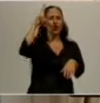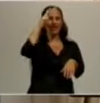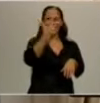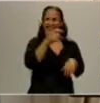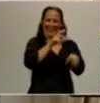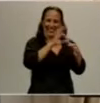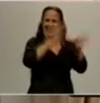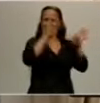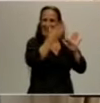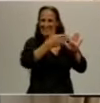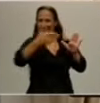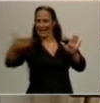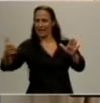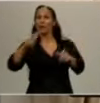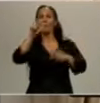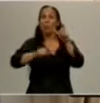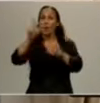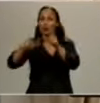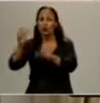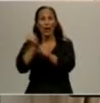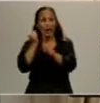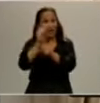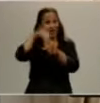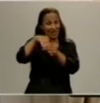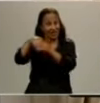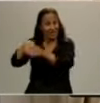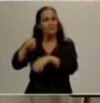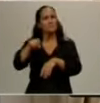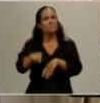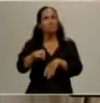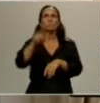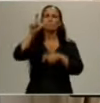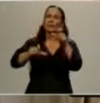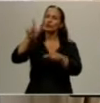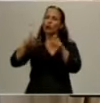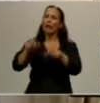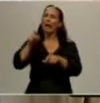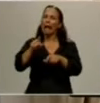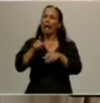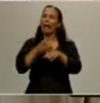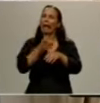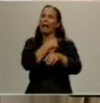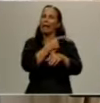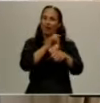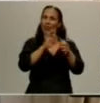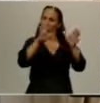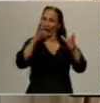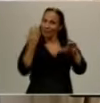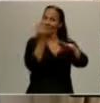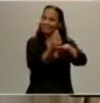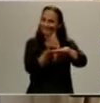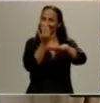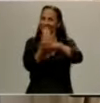1983. Y las personas que hacían estas cosas estaban precisamente desde el advenimiento, inclusive de la